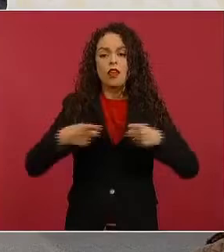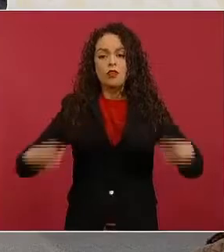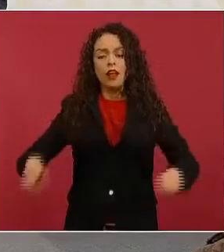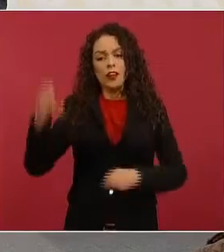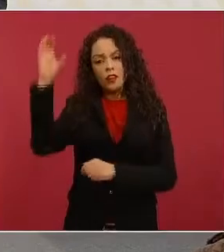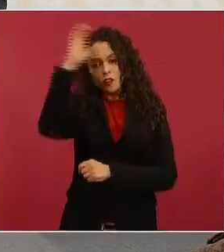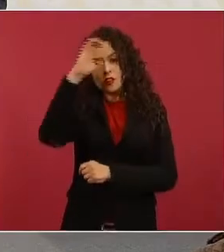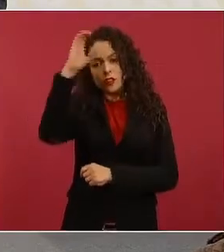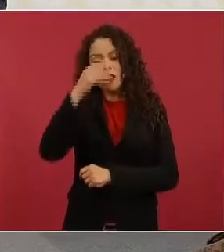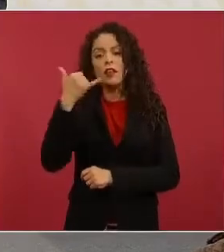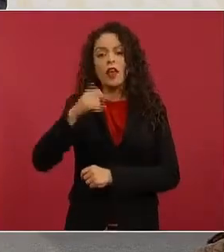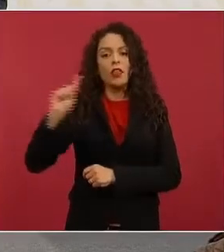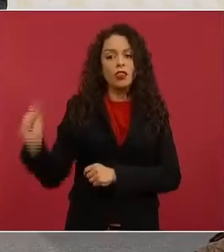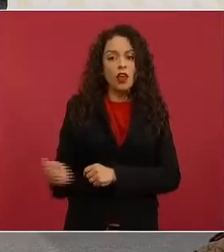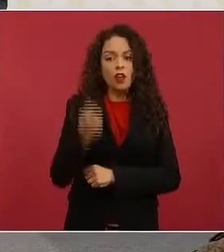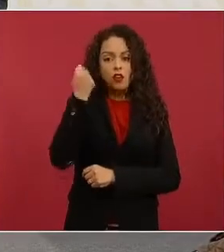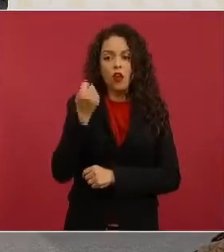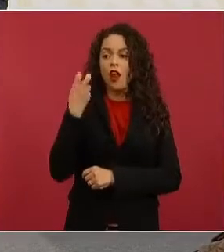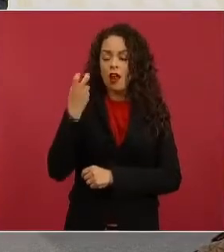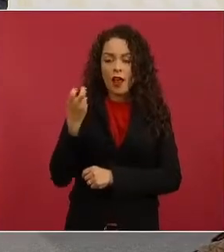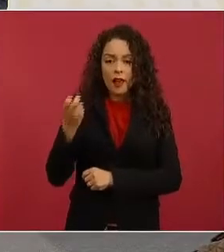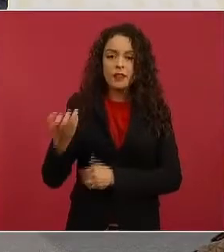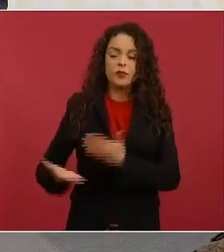y tecnológico.